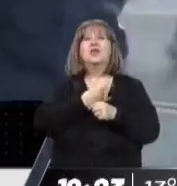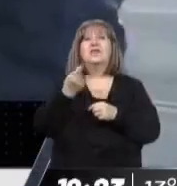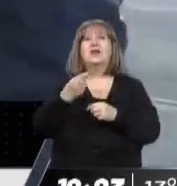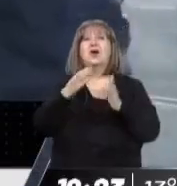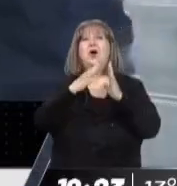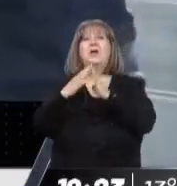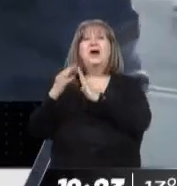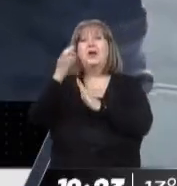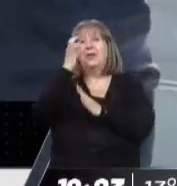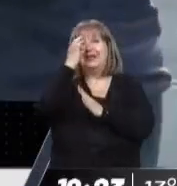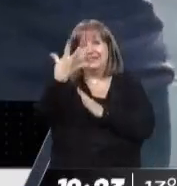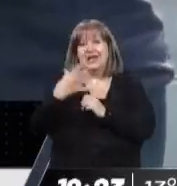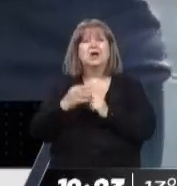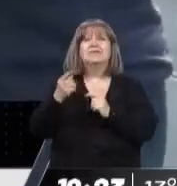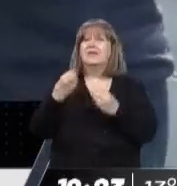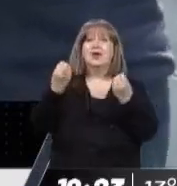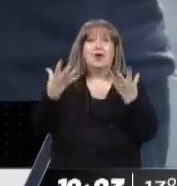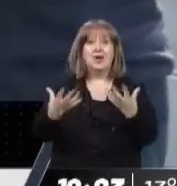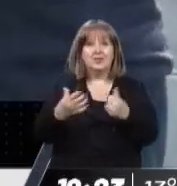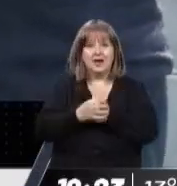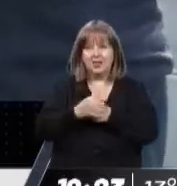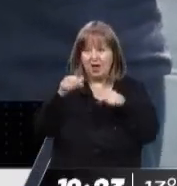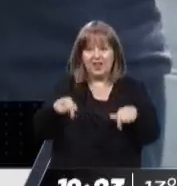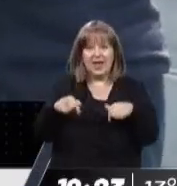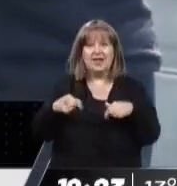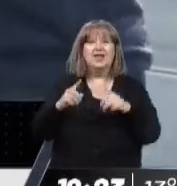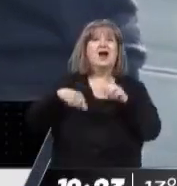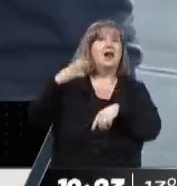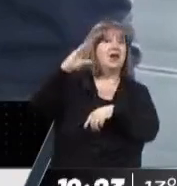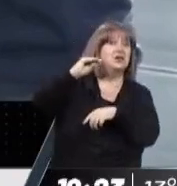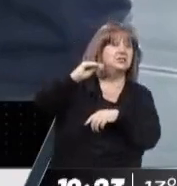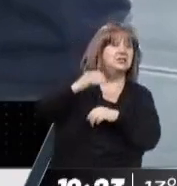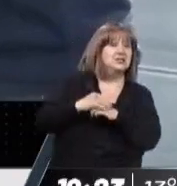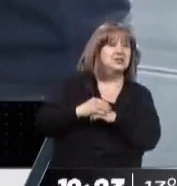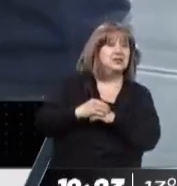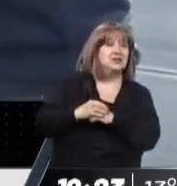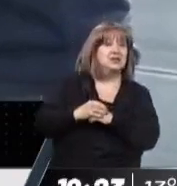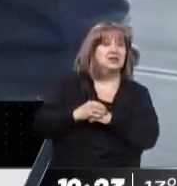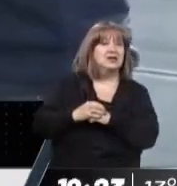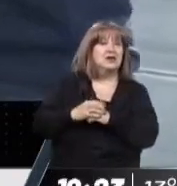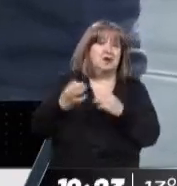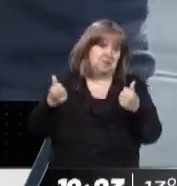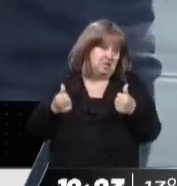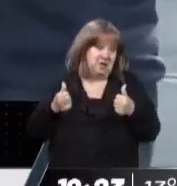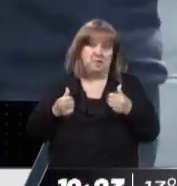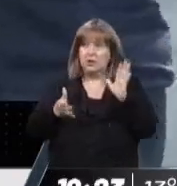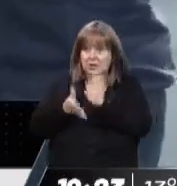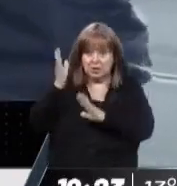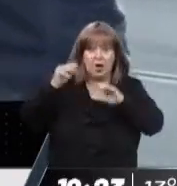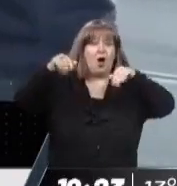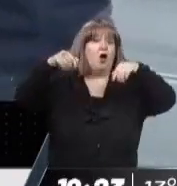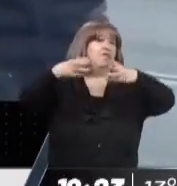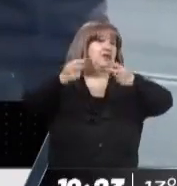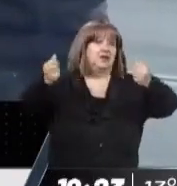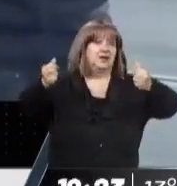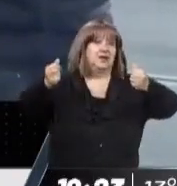Del barrio 25. ¿Cómo la han pasado hoy? Bien. ¿Cómo sigue el festejo? Bien, por lo menos. ¿Se van a algún lado o se termina ahora